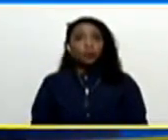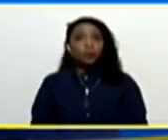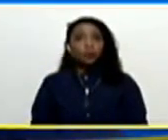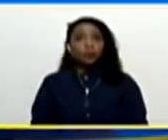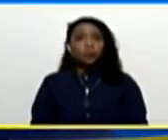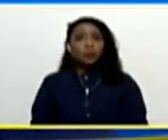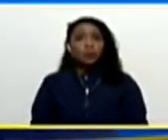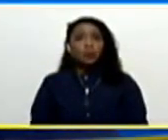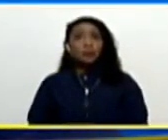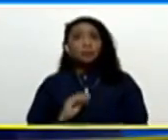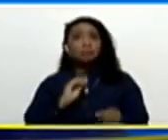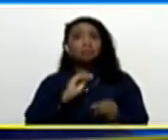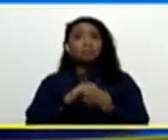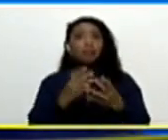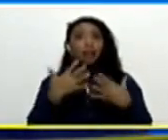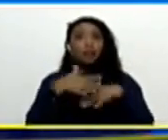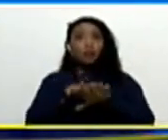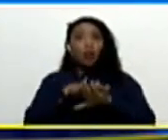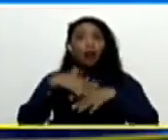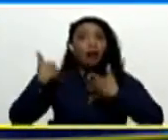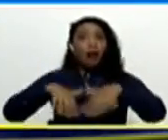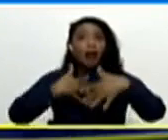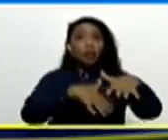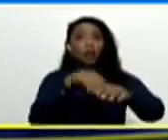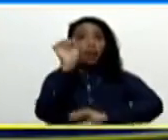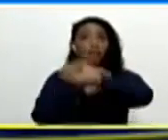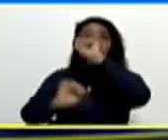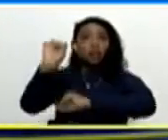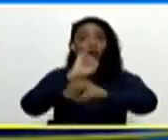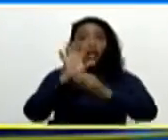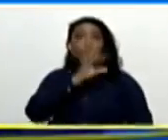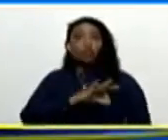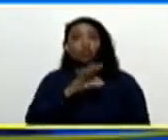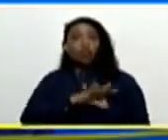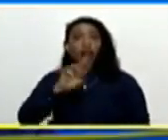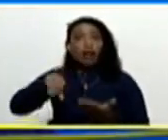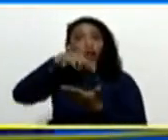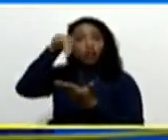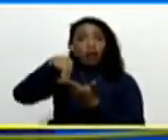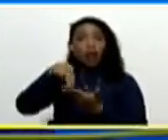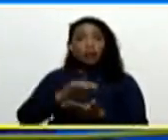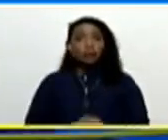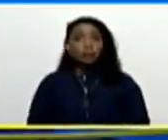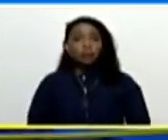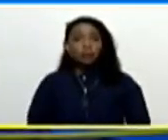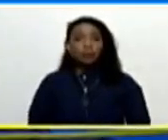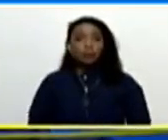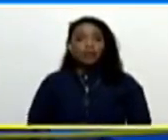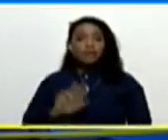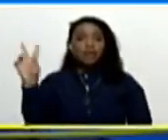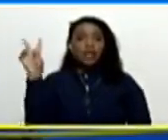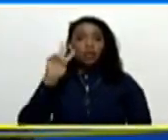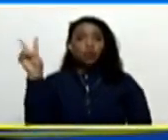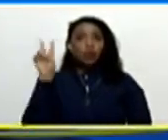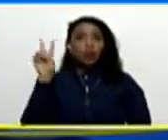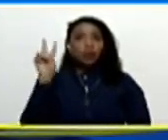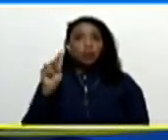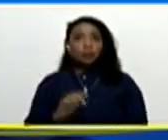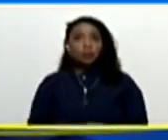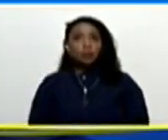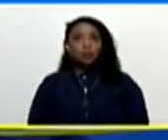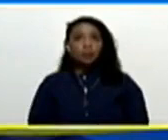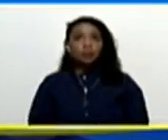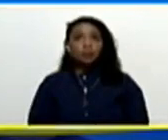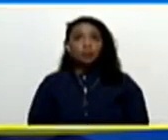habiéndose incorporado al ejército defensor de la soberanía nacional, hermanos venezolanos,